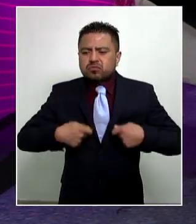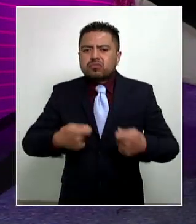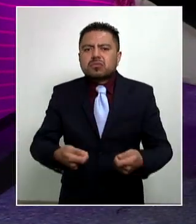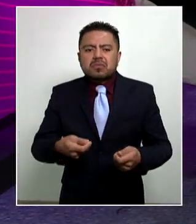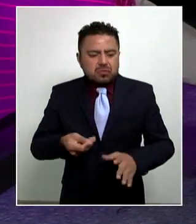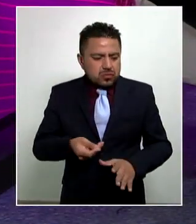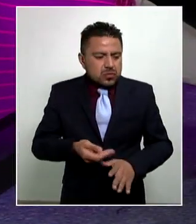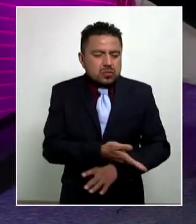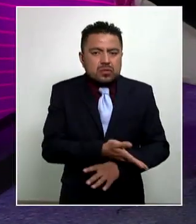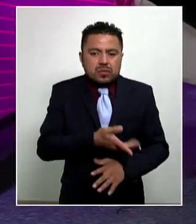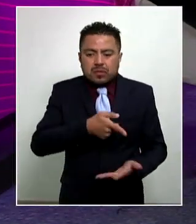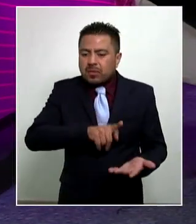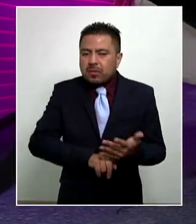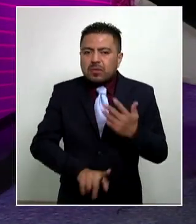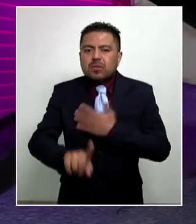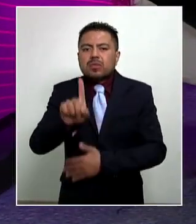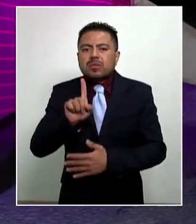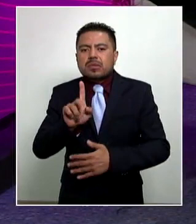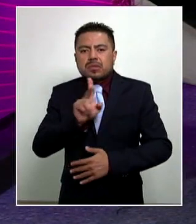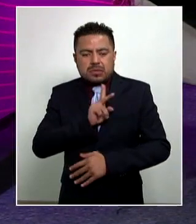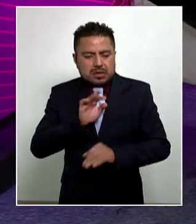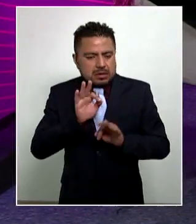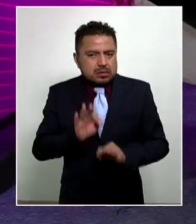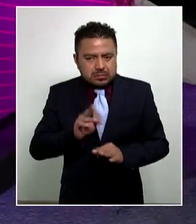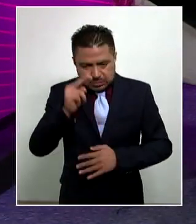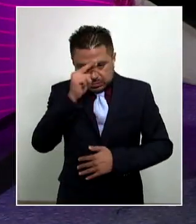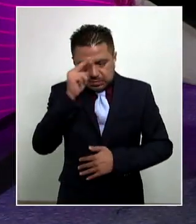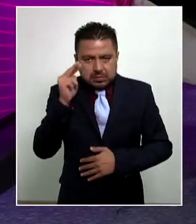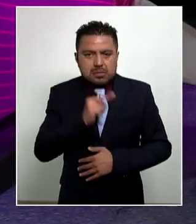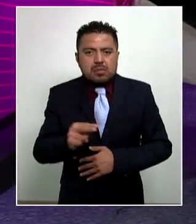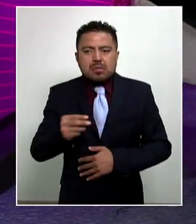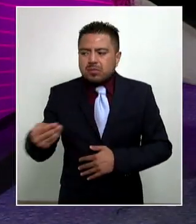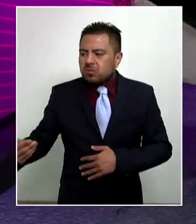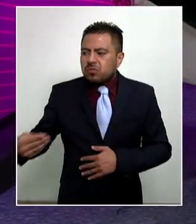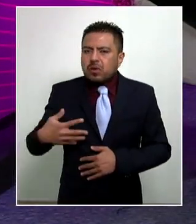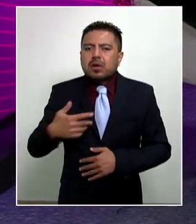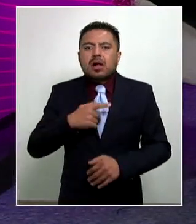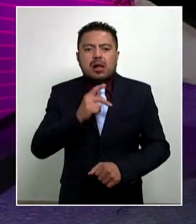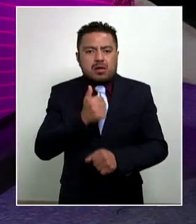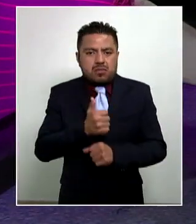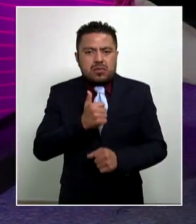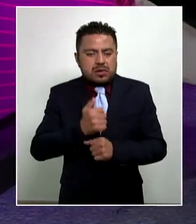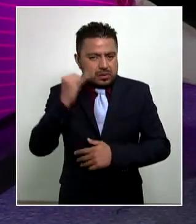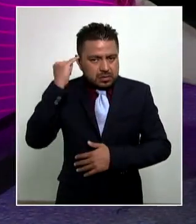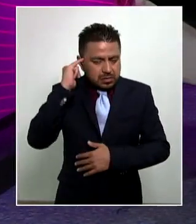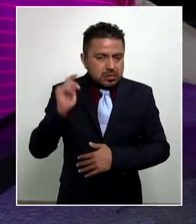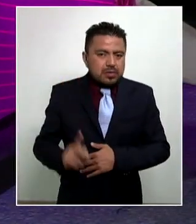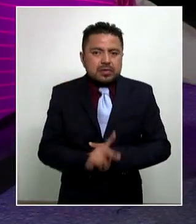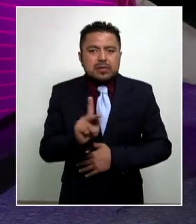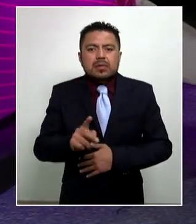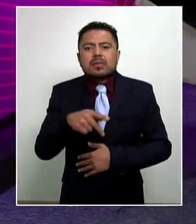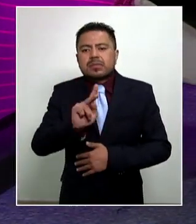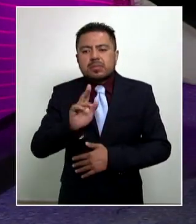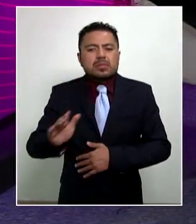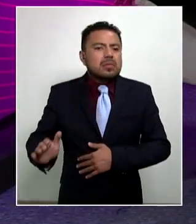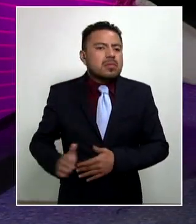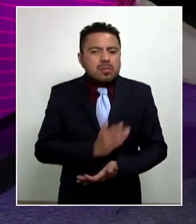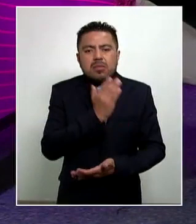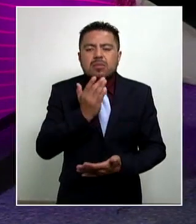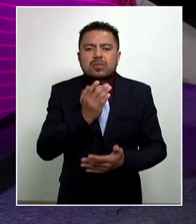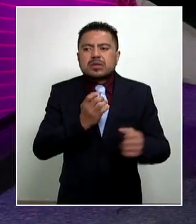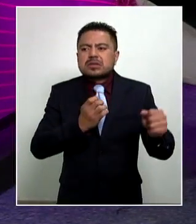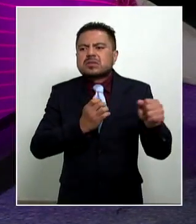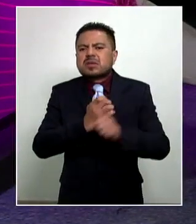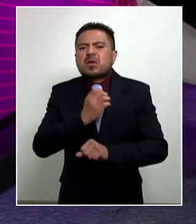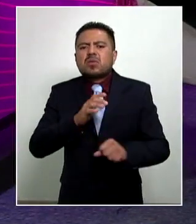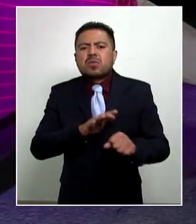puede existir detrás de mis raíces mexicanas, por supuesto, porque mi abuela es una mujer indígena, pero además de un